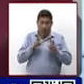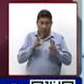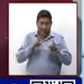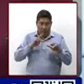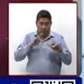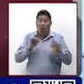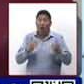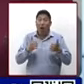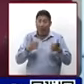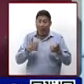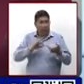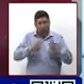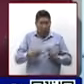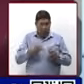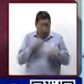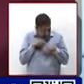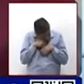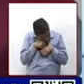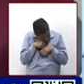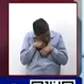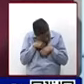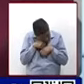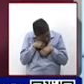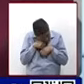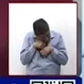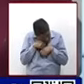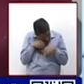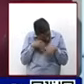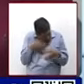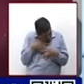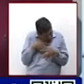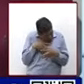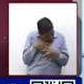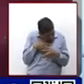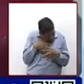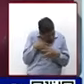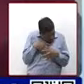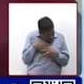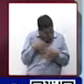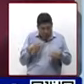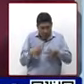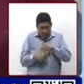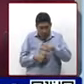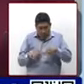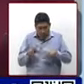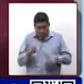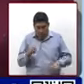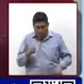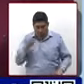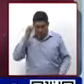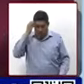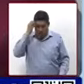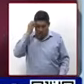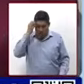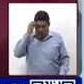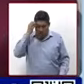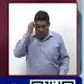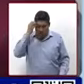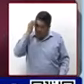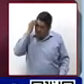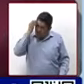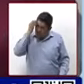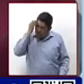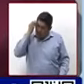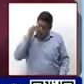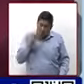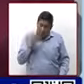en el juego, se vuelve más inhibido, más temeroso, no se relaciona como antes, no busca o no le interesan